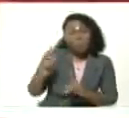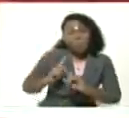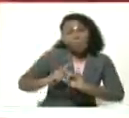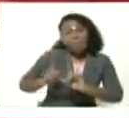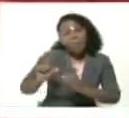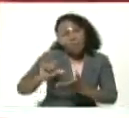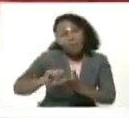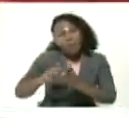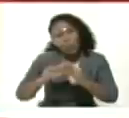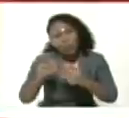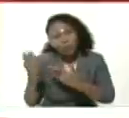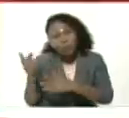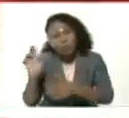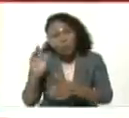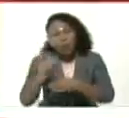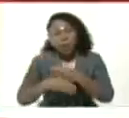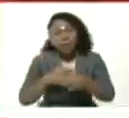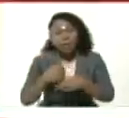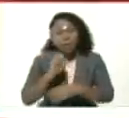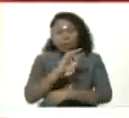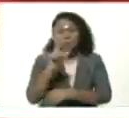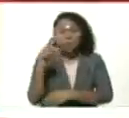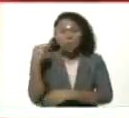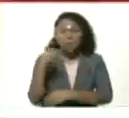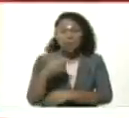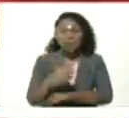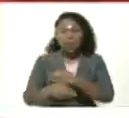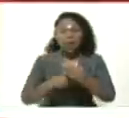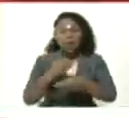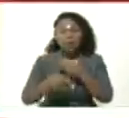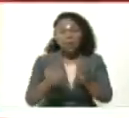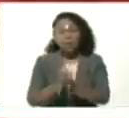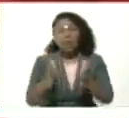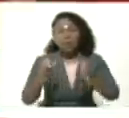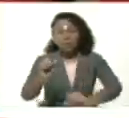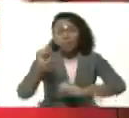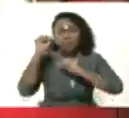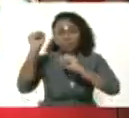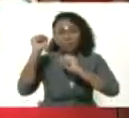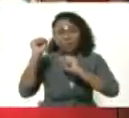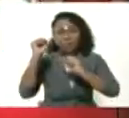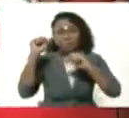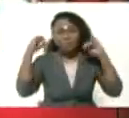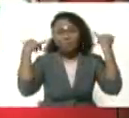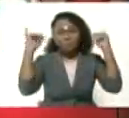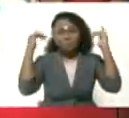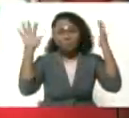medio de todo lo que esto apunta es que el 21 de noviembre nosotros vamos a obtener una gran victoria.